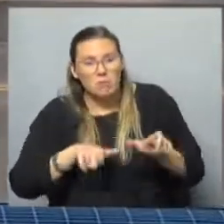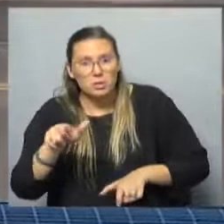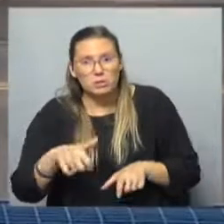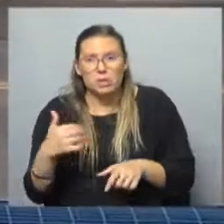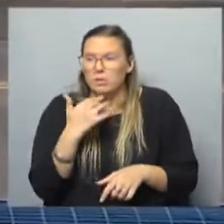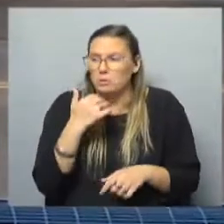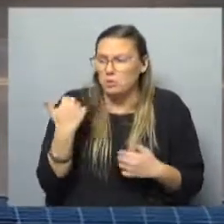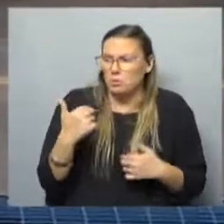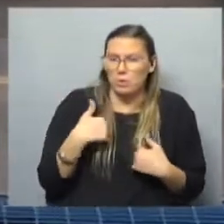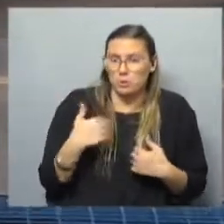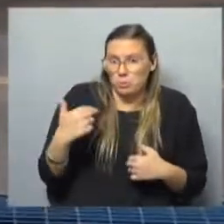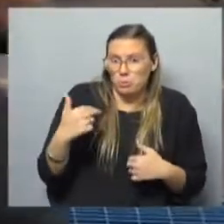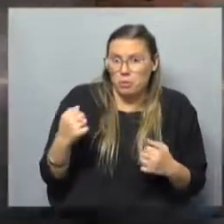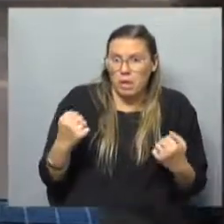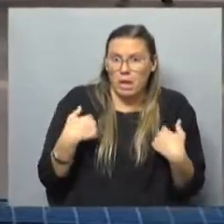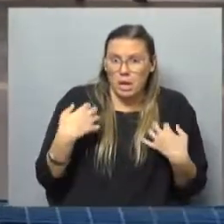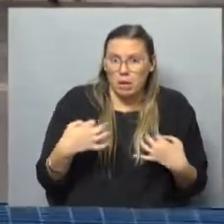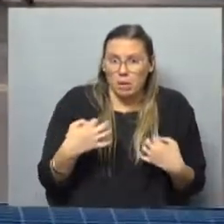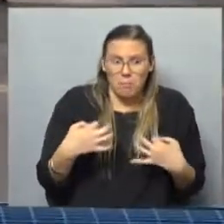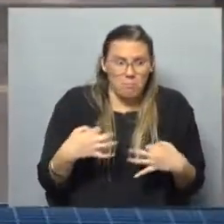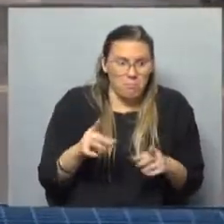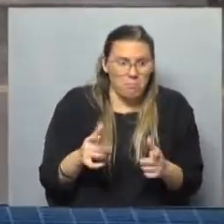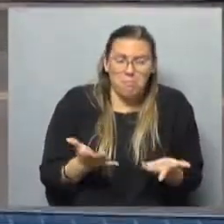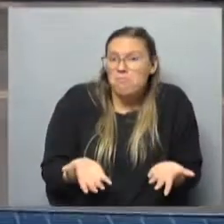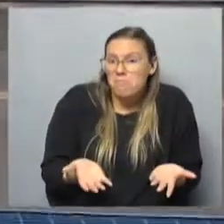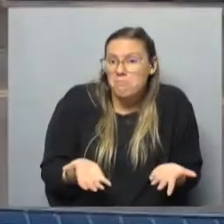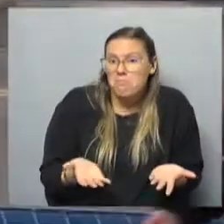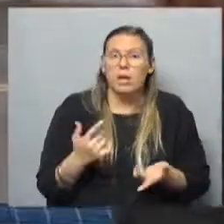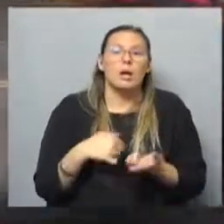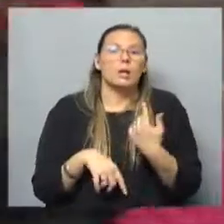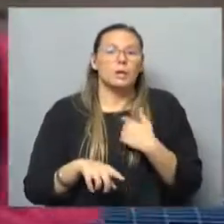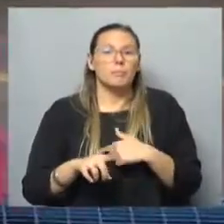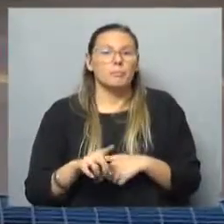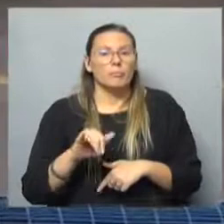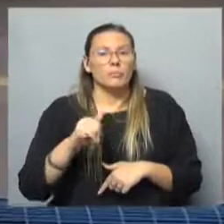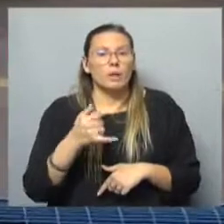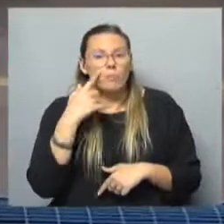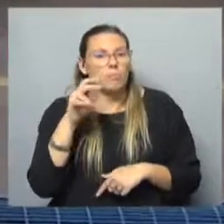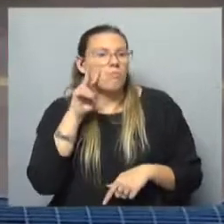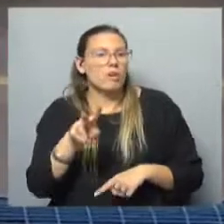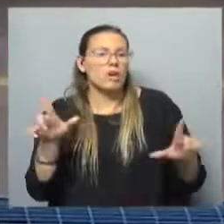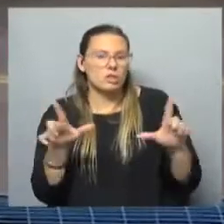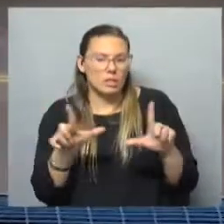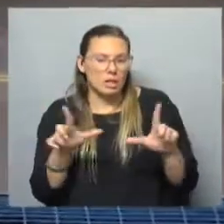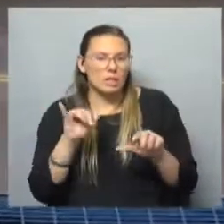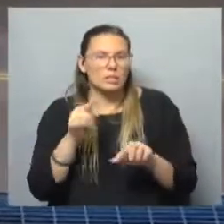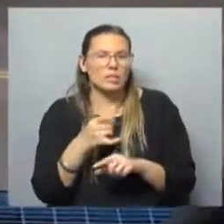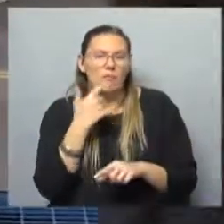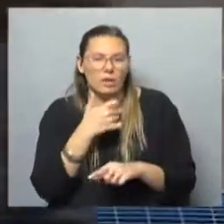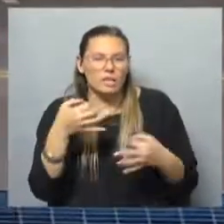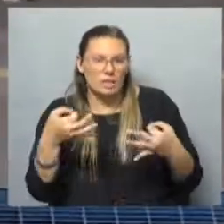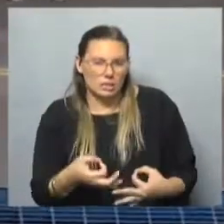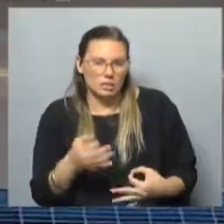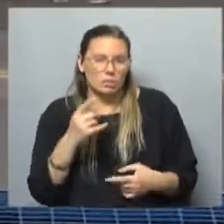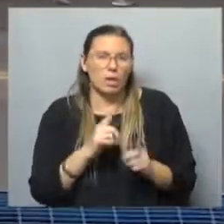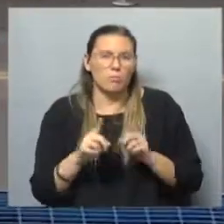siento, al menos yo nunca me sentí inseguro en la calle. Pero lo que me demuestra la televisión y todo, como que hay mucha inseguridad que realmente a veces no es